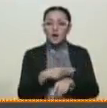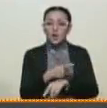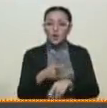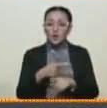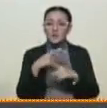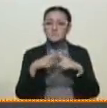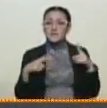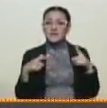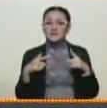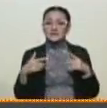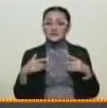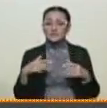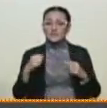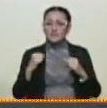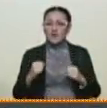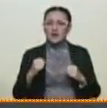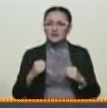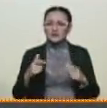intensa,